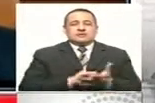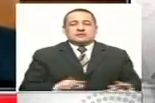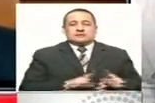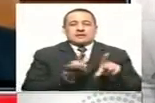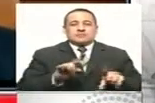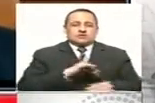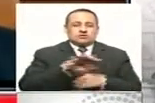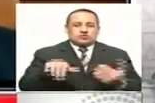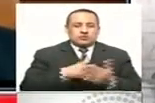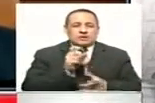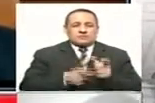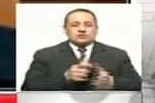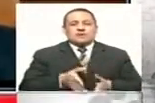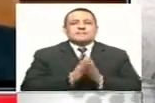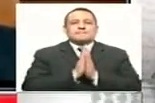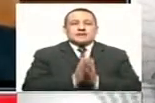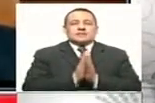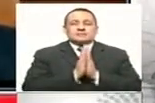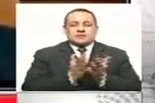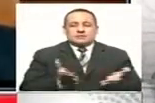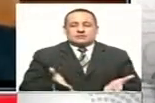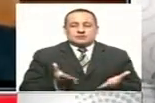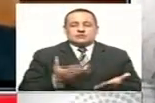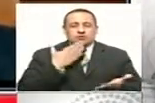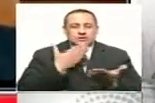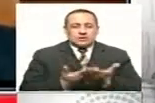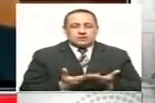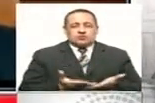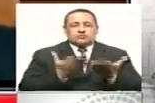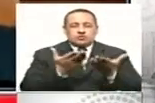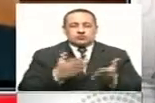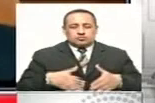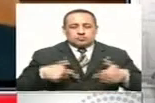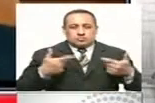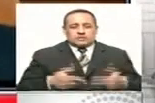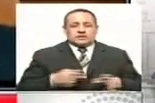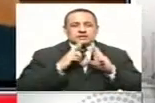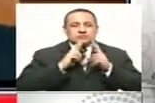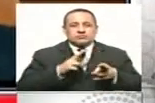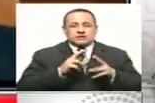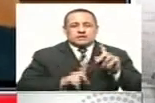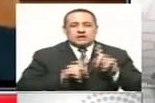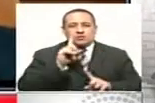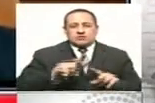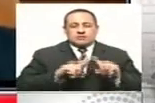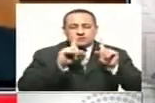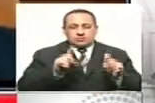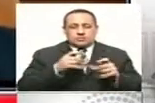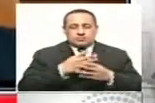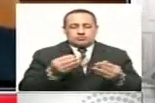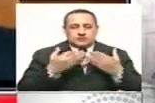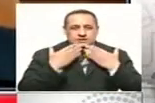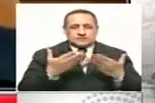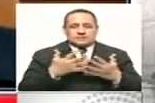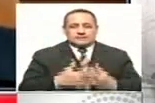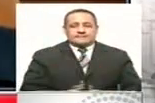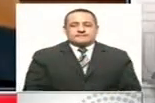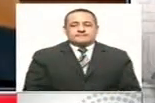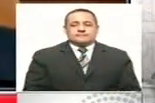todos los pueblos reclaman. Agradezco nos puedan absolver las consultas del caso. Muchas gracias.